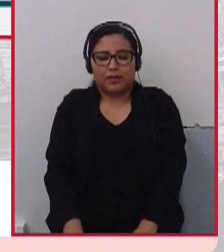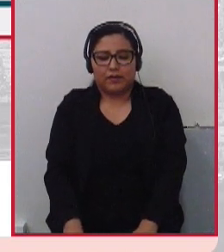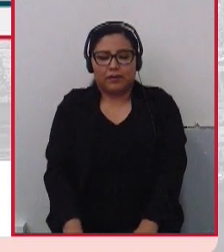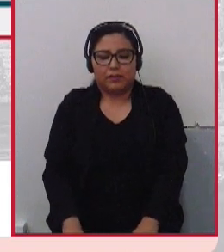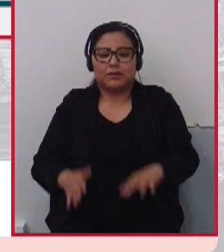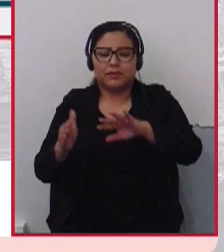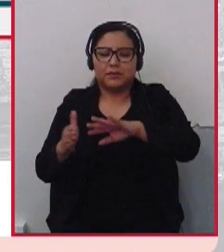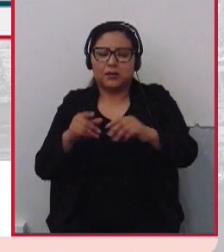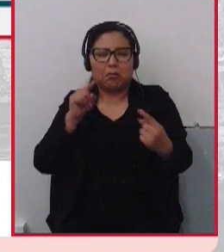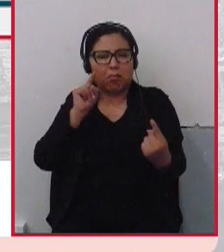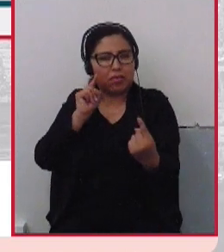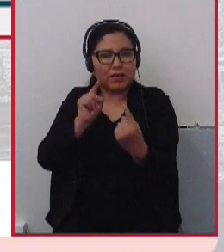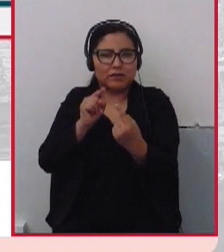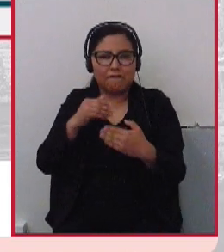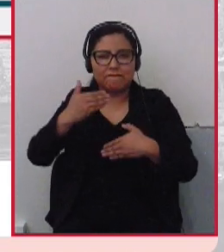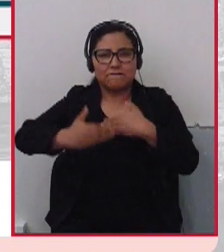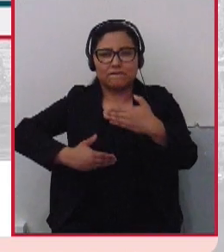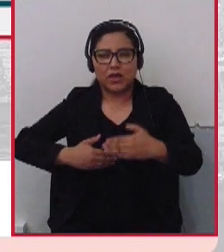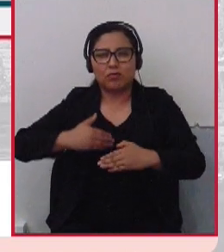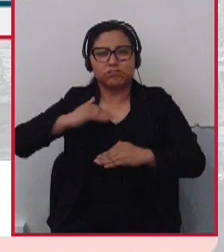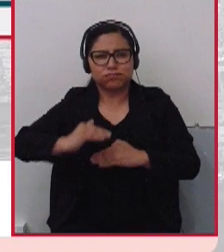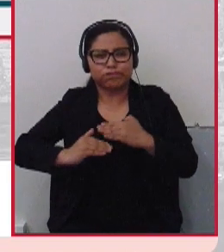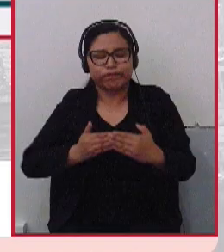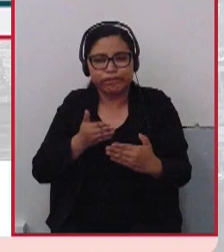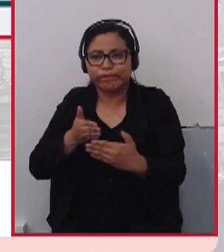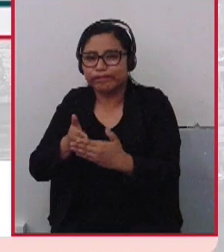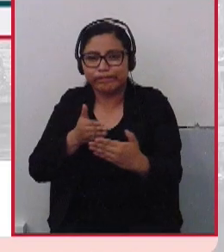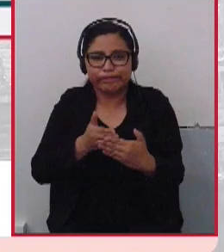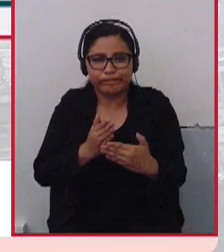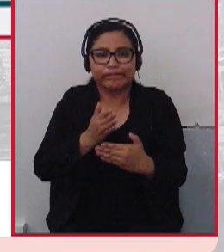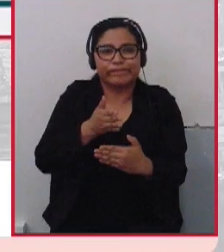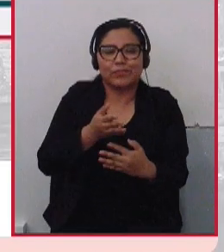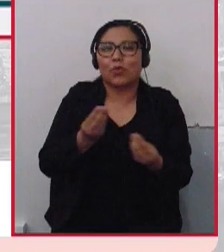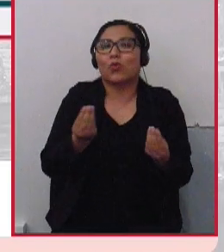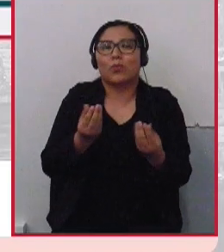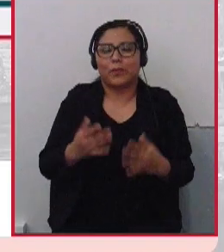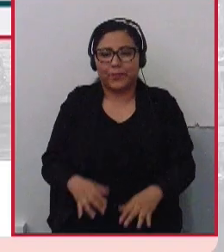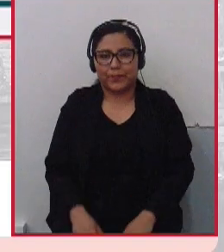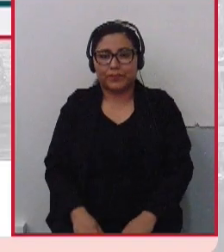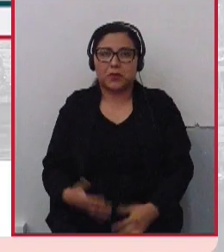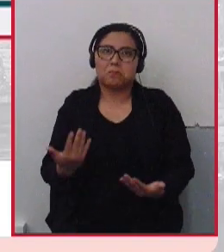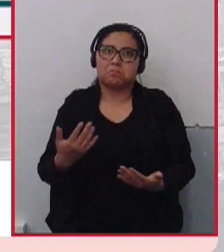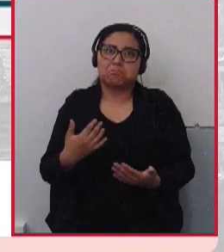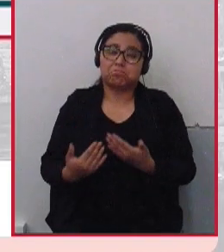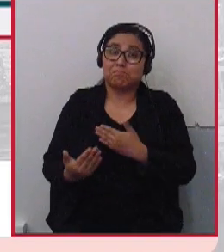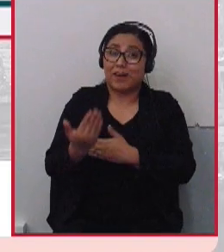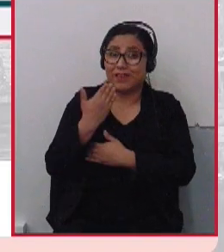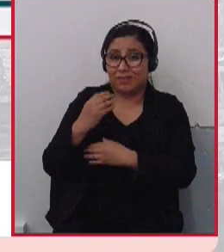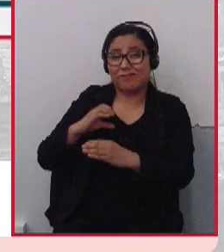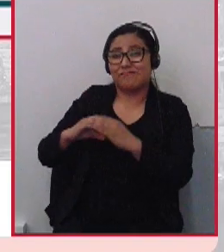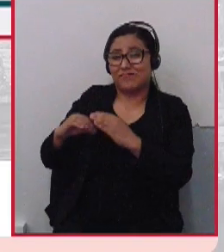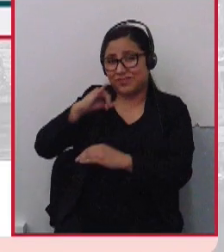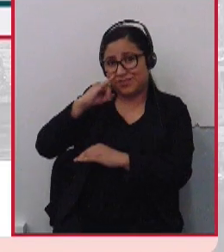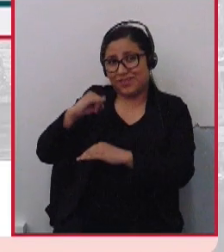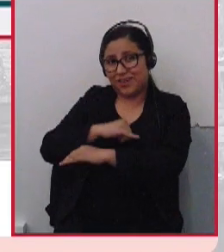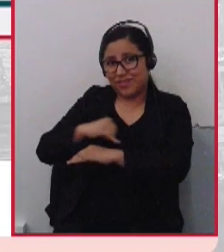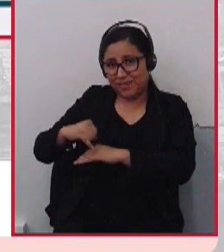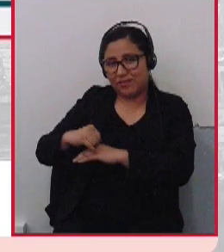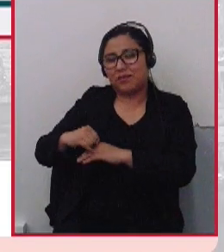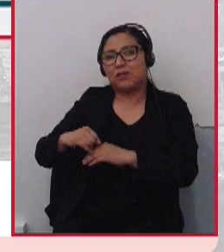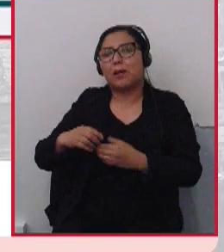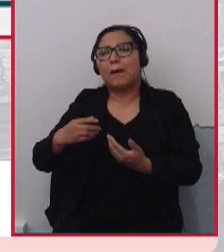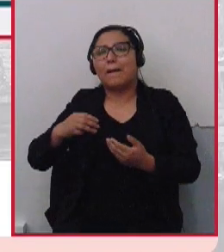¿Qué desafíos tuvimos en la puesta en marcha? Bueno, en la mañana tuvimos, ingeniero Bonelli, el tema de la planta de